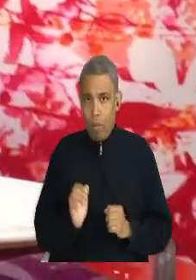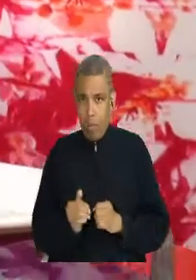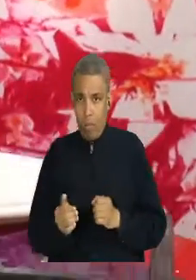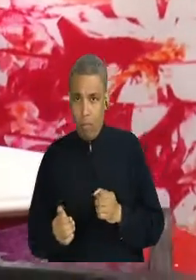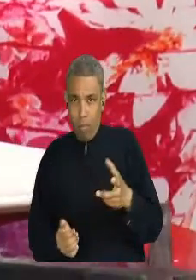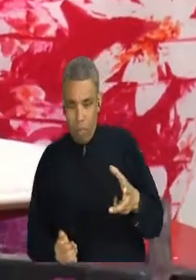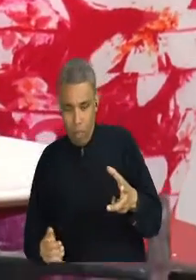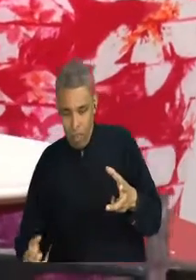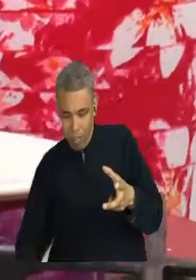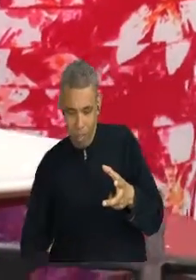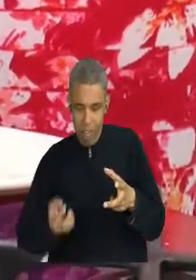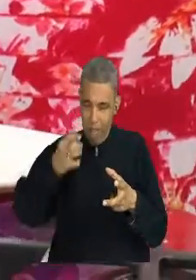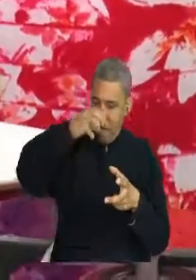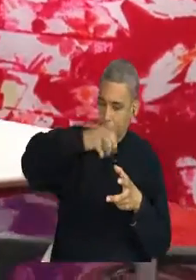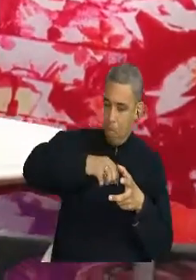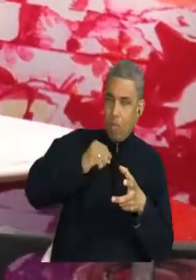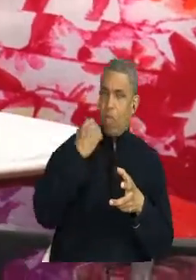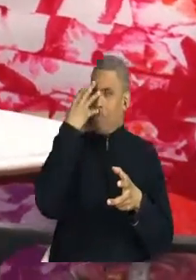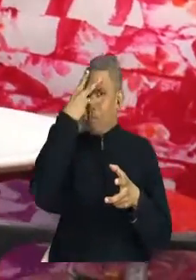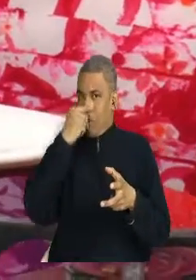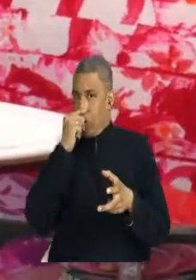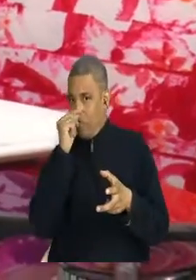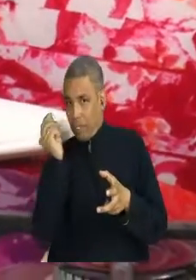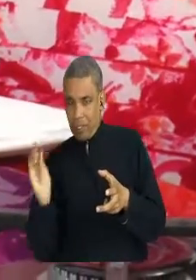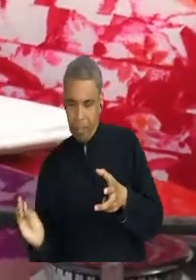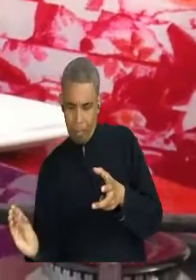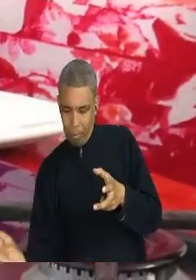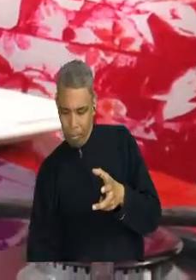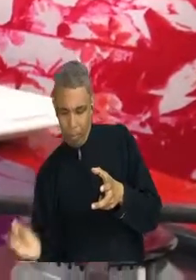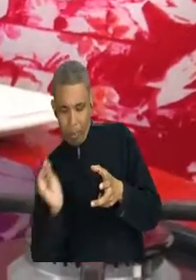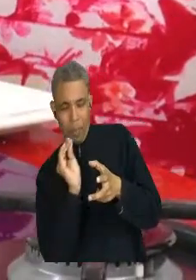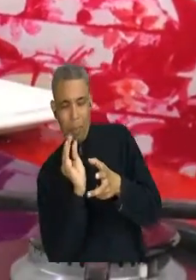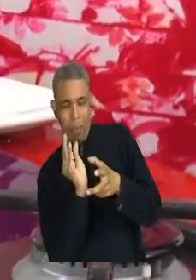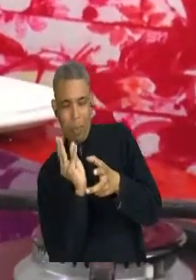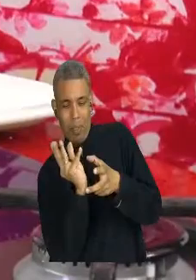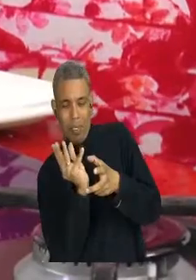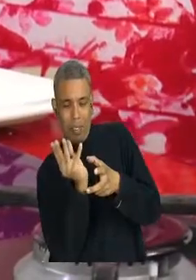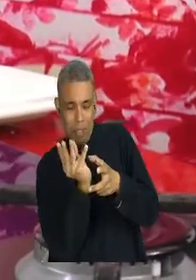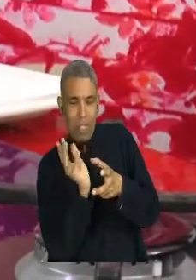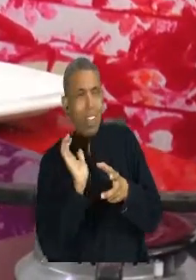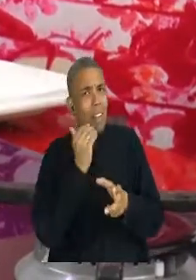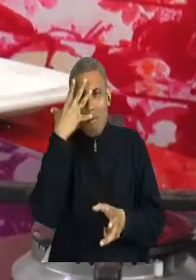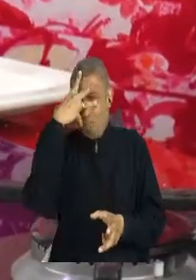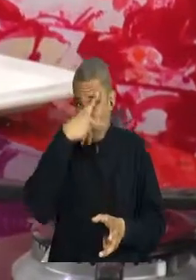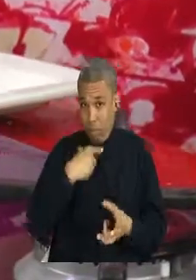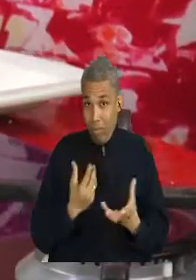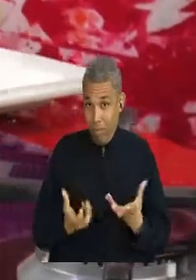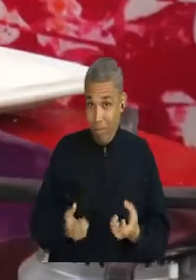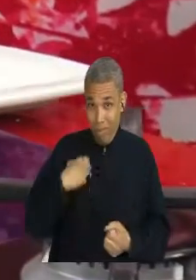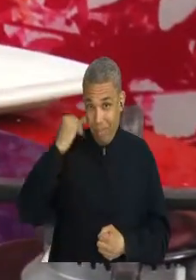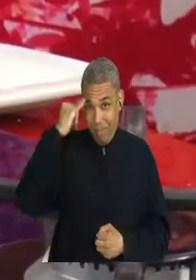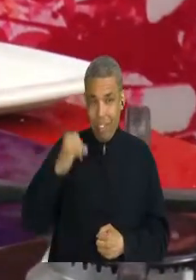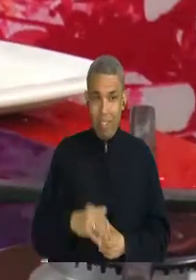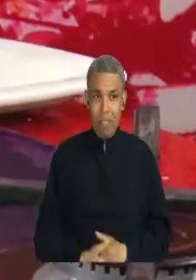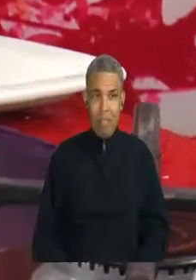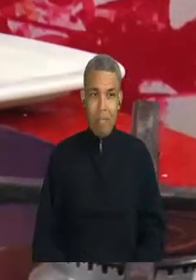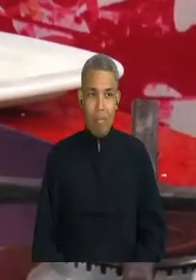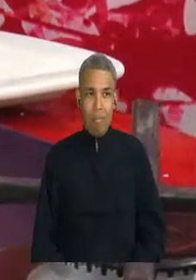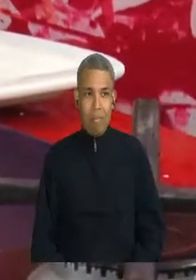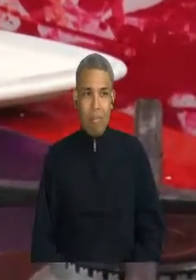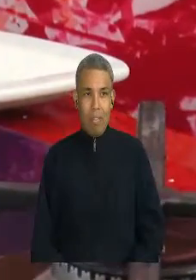enseñado aquí durante el transcurso de este 2017 en nuestro programa. Claro, mi Roche, si quieres agreguémosle otro poquito, Roche, por favor. Bueno, sí,